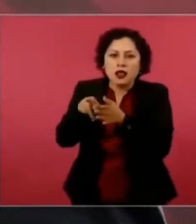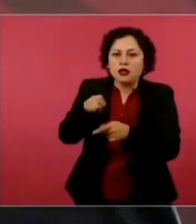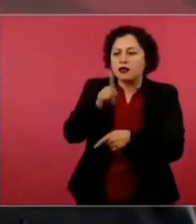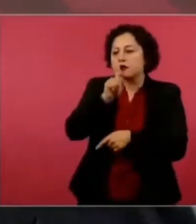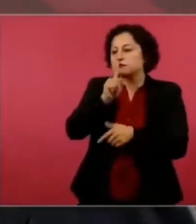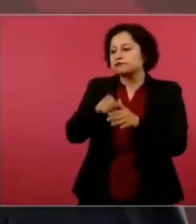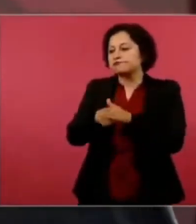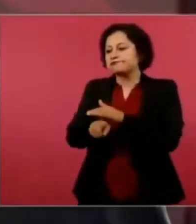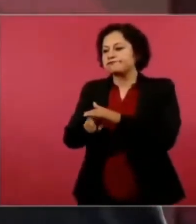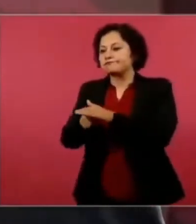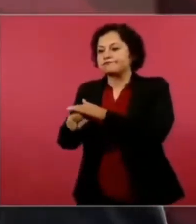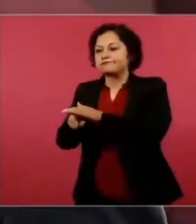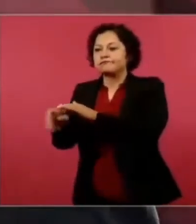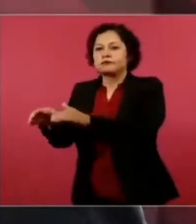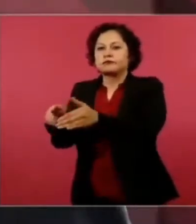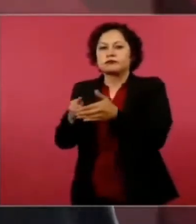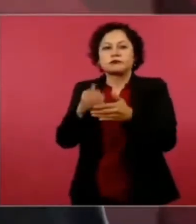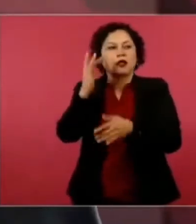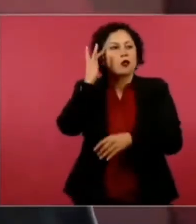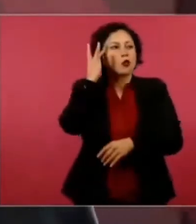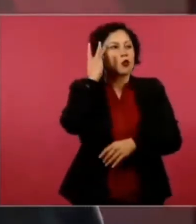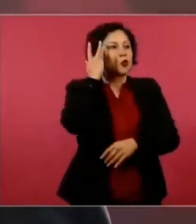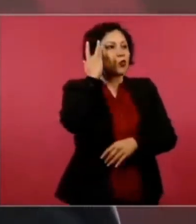beneficios por la corrupción,